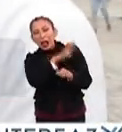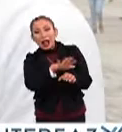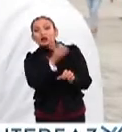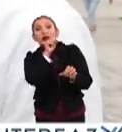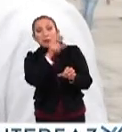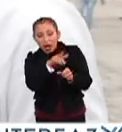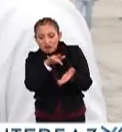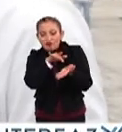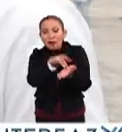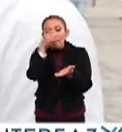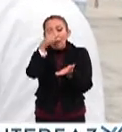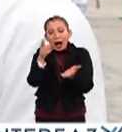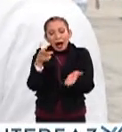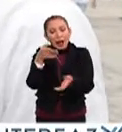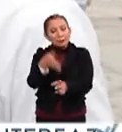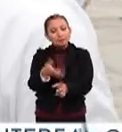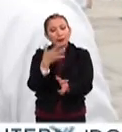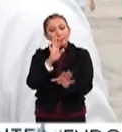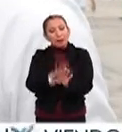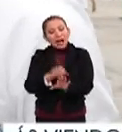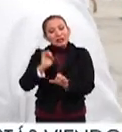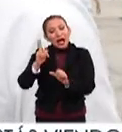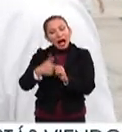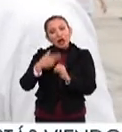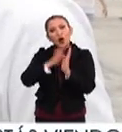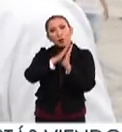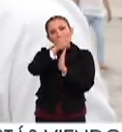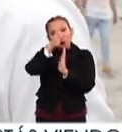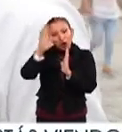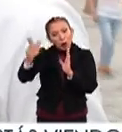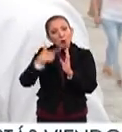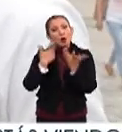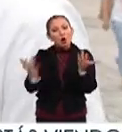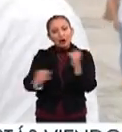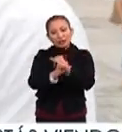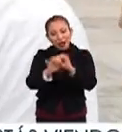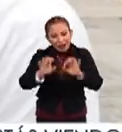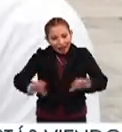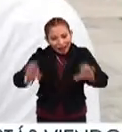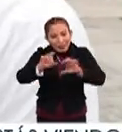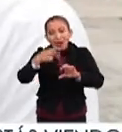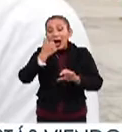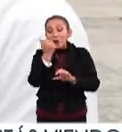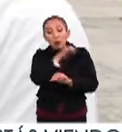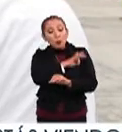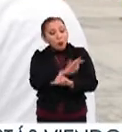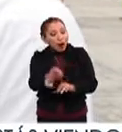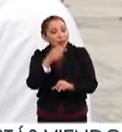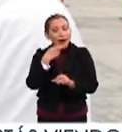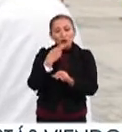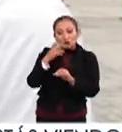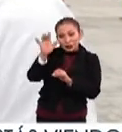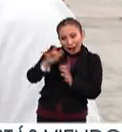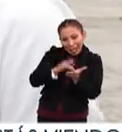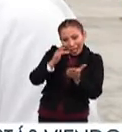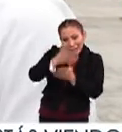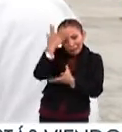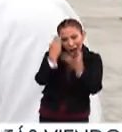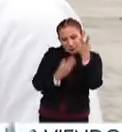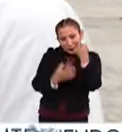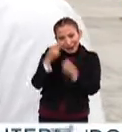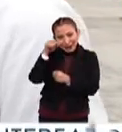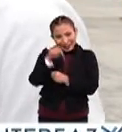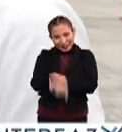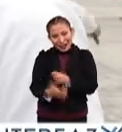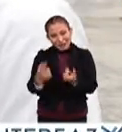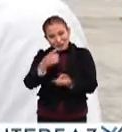escuelas, sino también encauzarlas para tener algún acervo bibliográfico, contar con plataformas digitales que los alumnos puedan acceder a